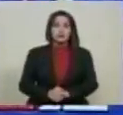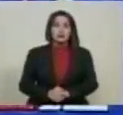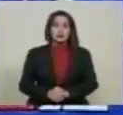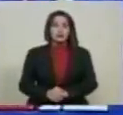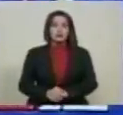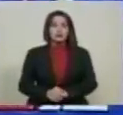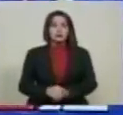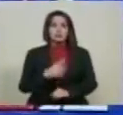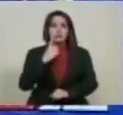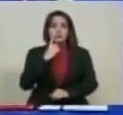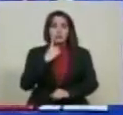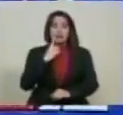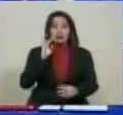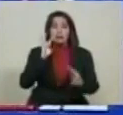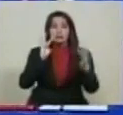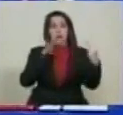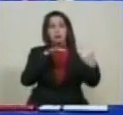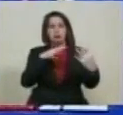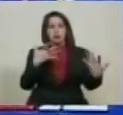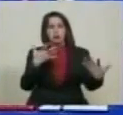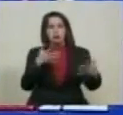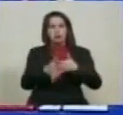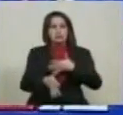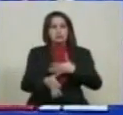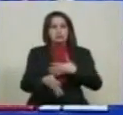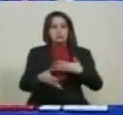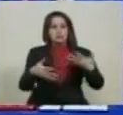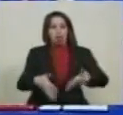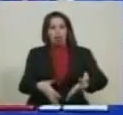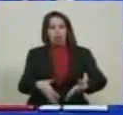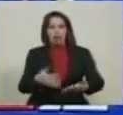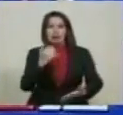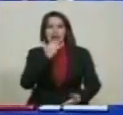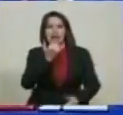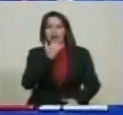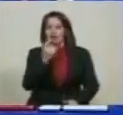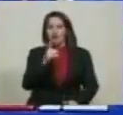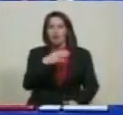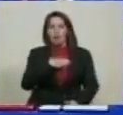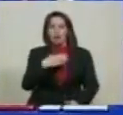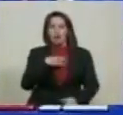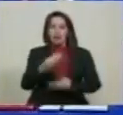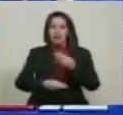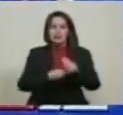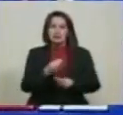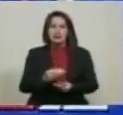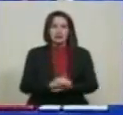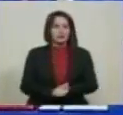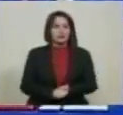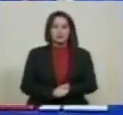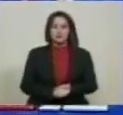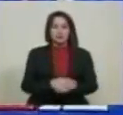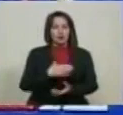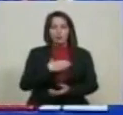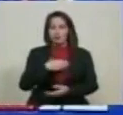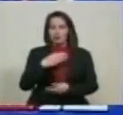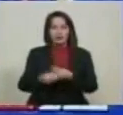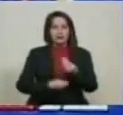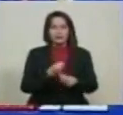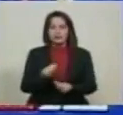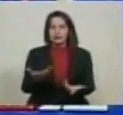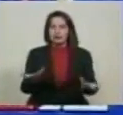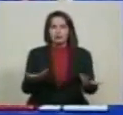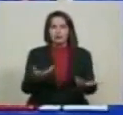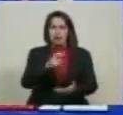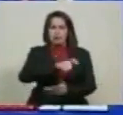que sirven de espejo para vernos lo que no puede ser. No puede ser que alguien que haya